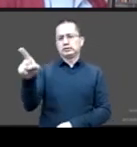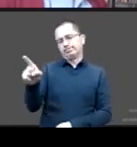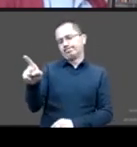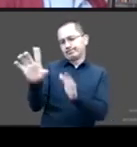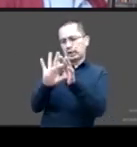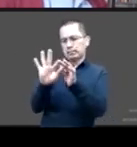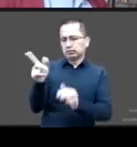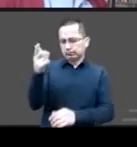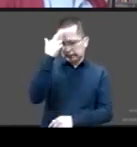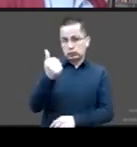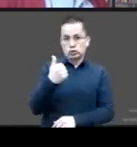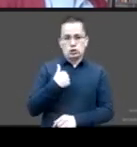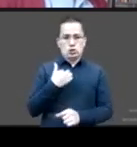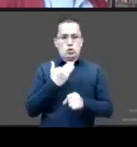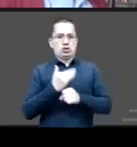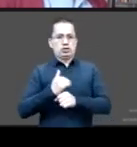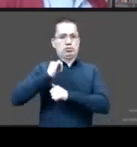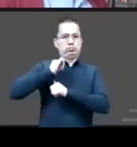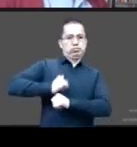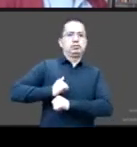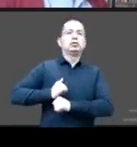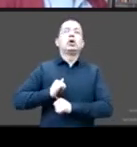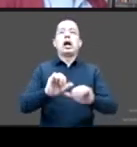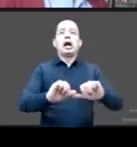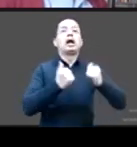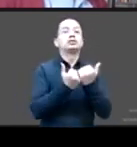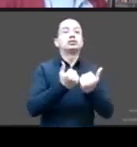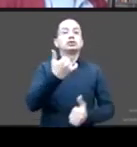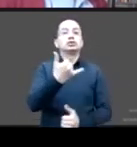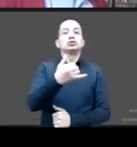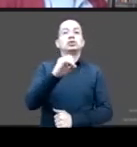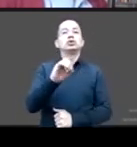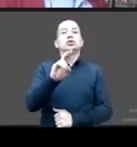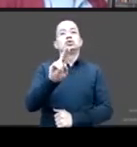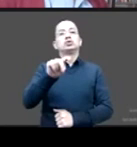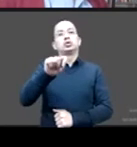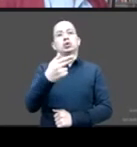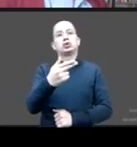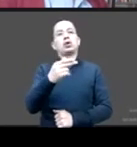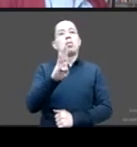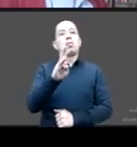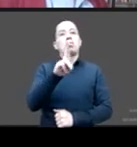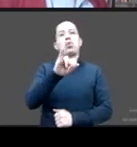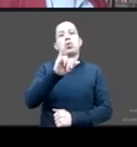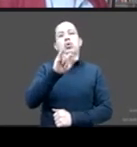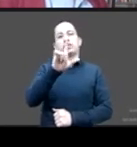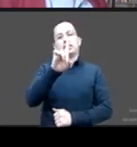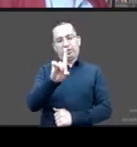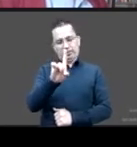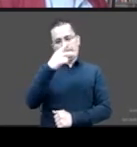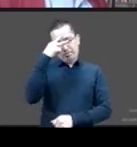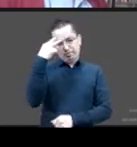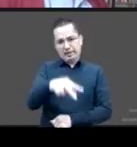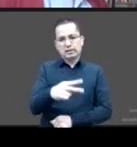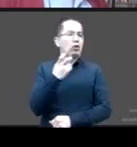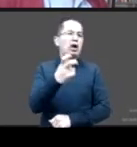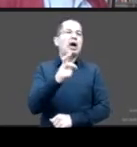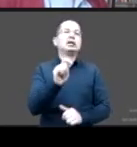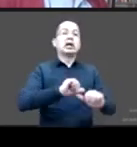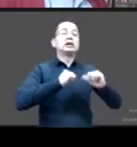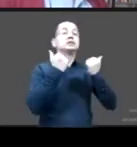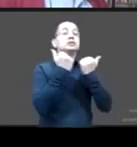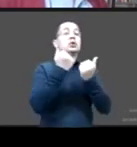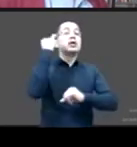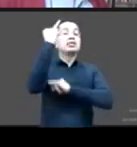organización Youthville México que es una organización internacional con presencia en 23 países